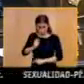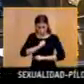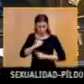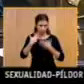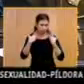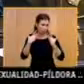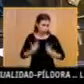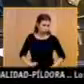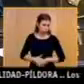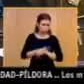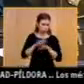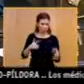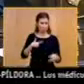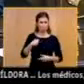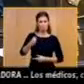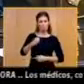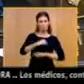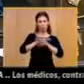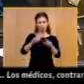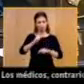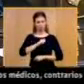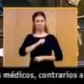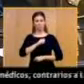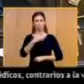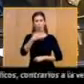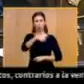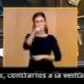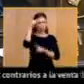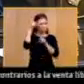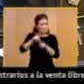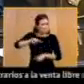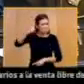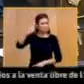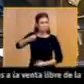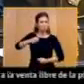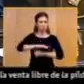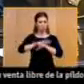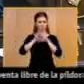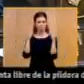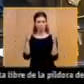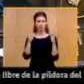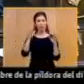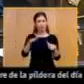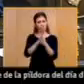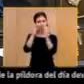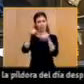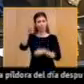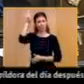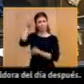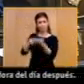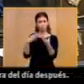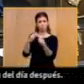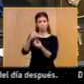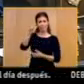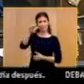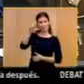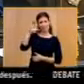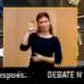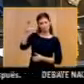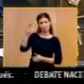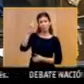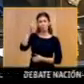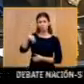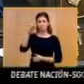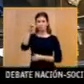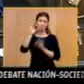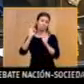Poder por el poder parece ser el único objetivo que le importa. Por el poder pactó en Cataluña con Esquerra Republicana, Iniciativa para